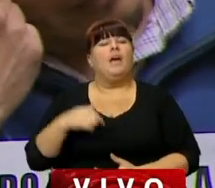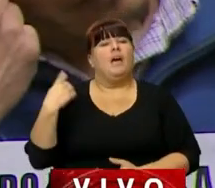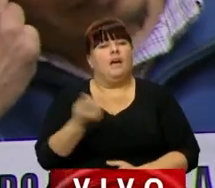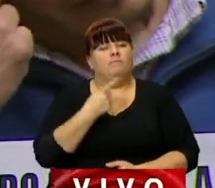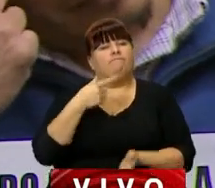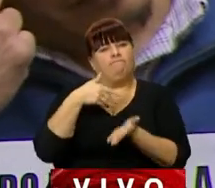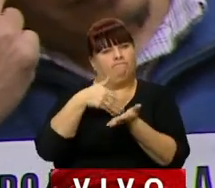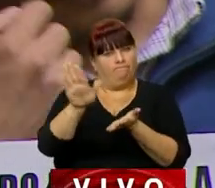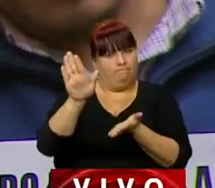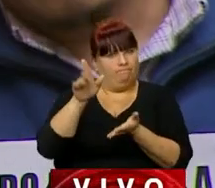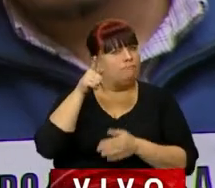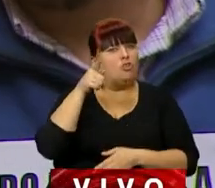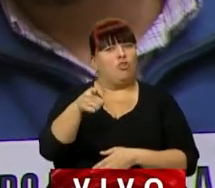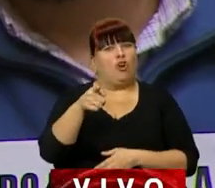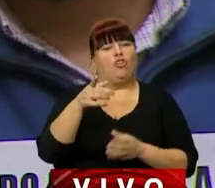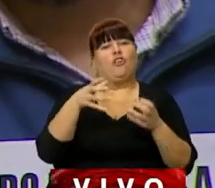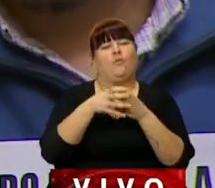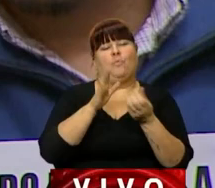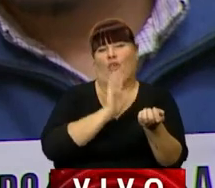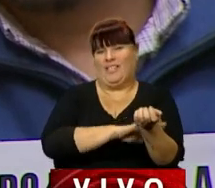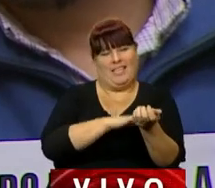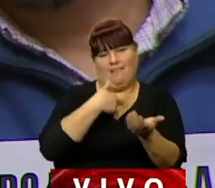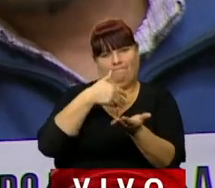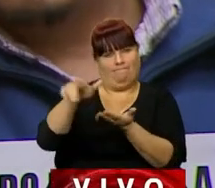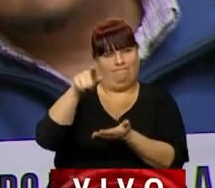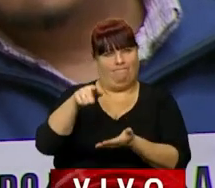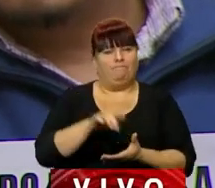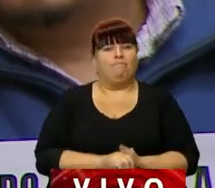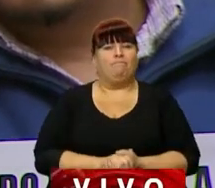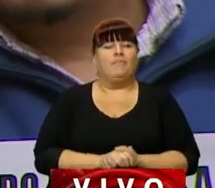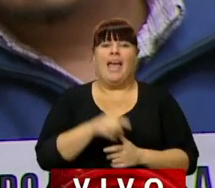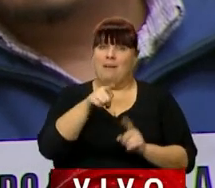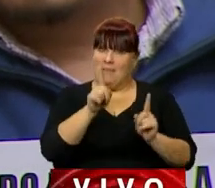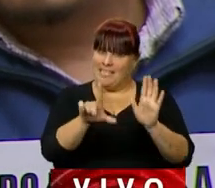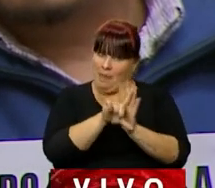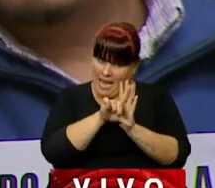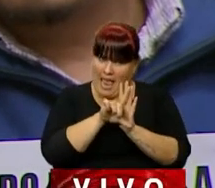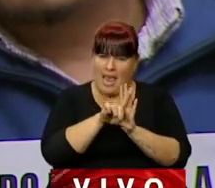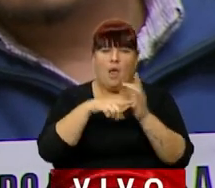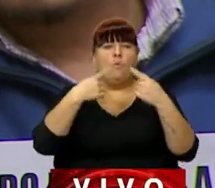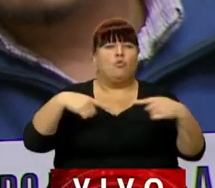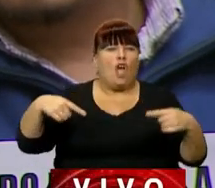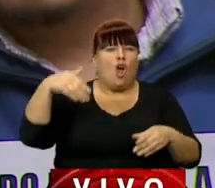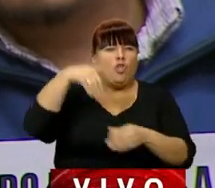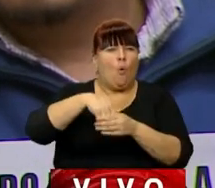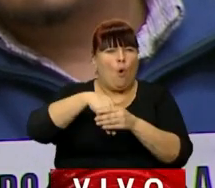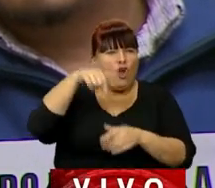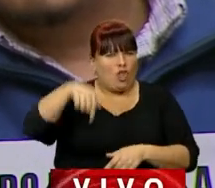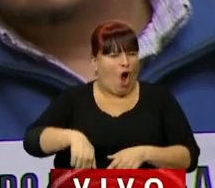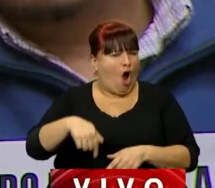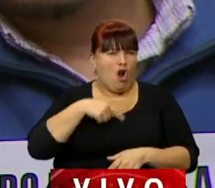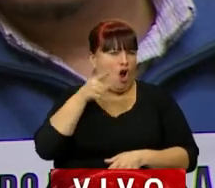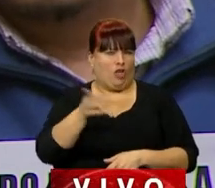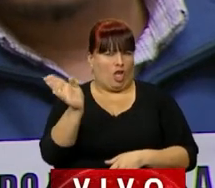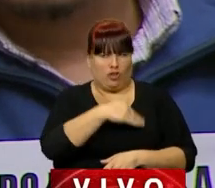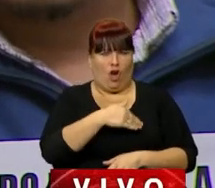manifestar el rechazo del frente de izquierda unidad por esta ley y por todo lo que se está votando en el día de hoy